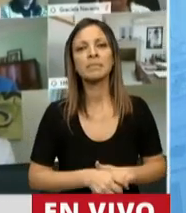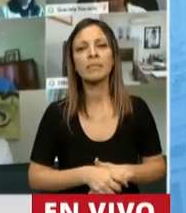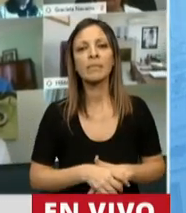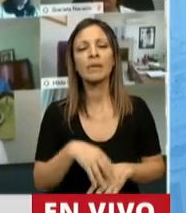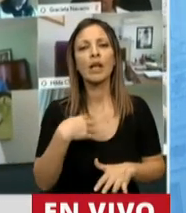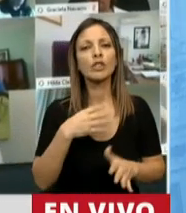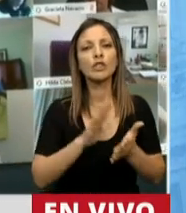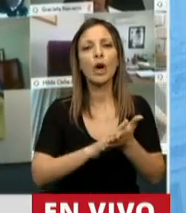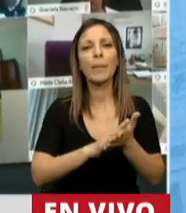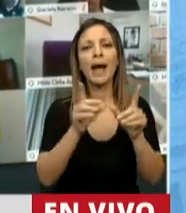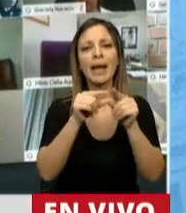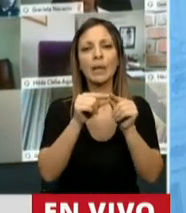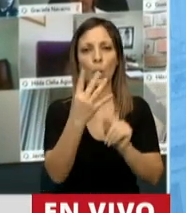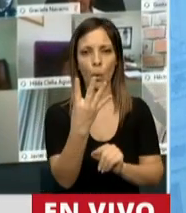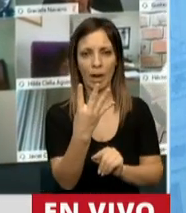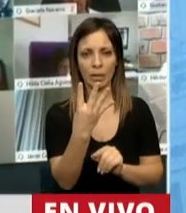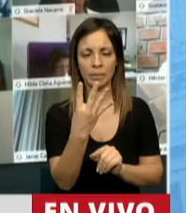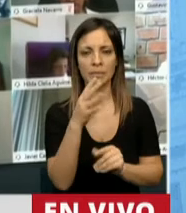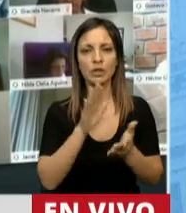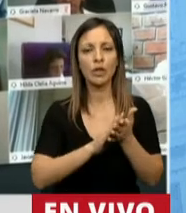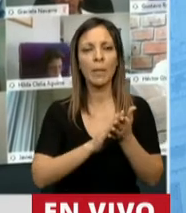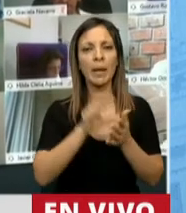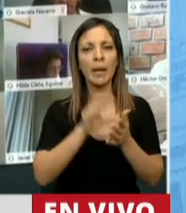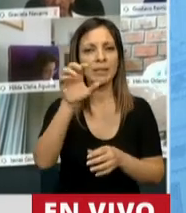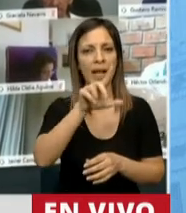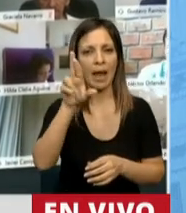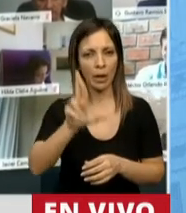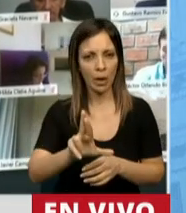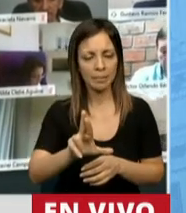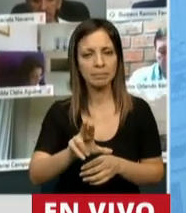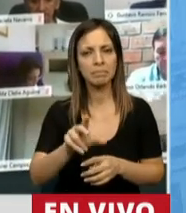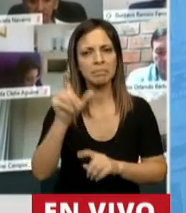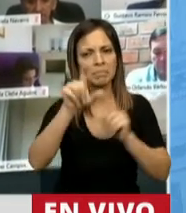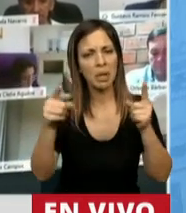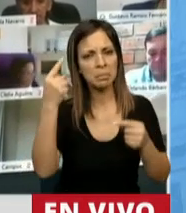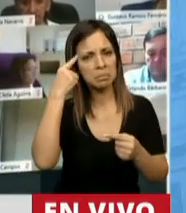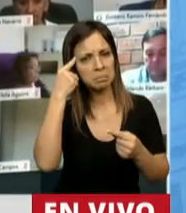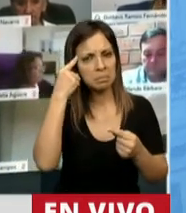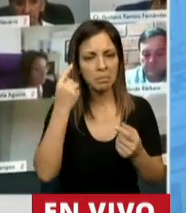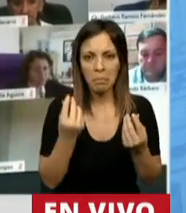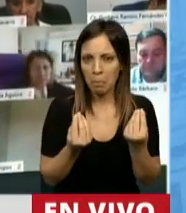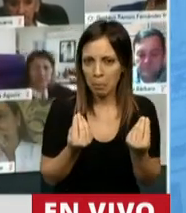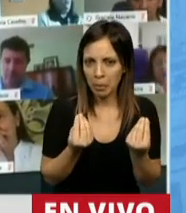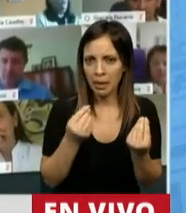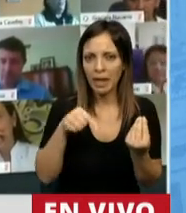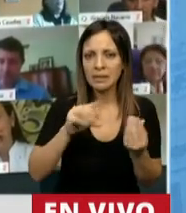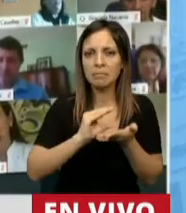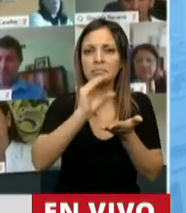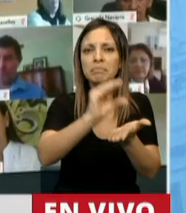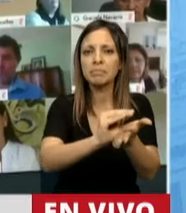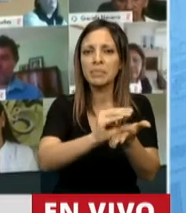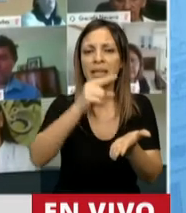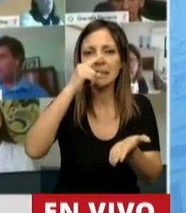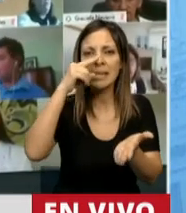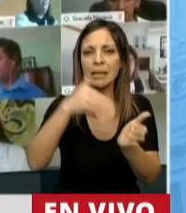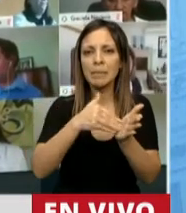Lo que significa el artículo 4 de la provincia de La Rioja, donde muchos se preguntan y se preguntaron por qué esta partida de